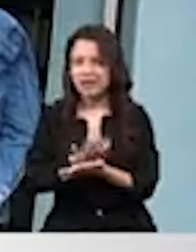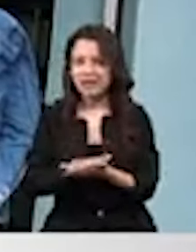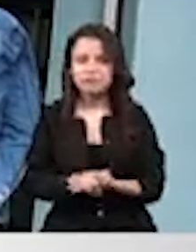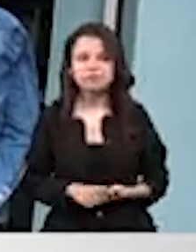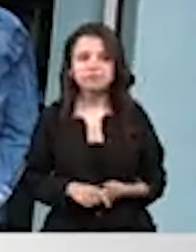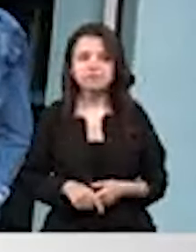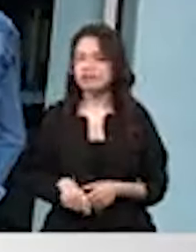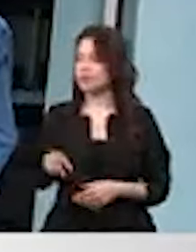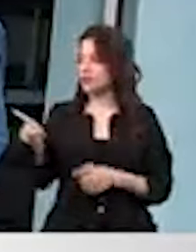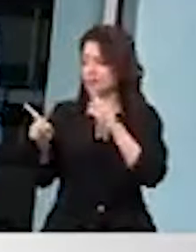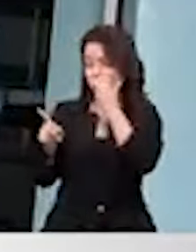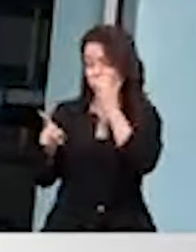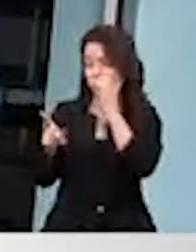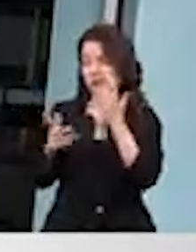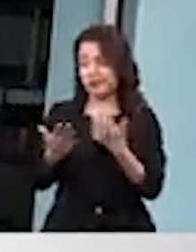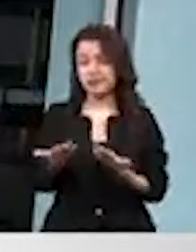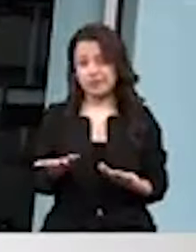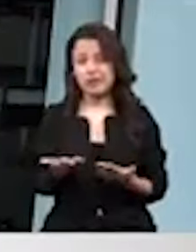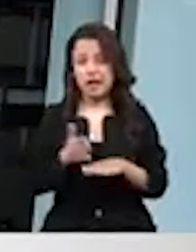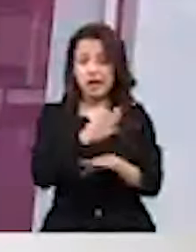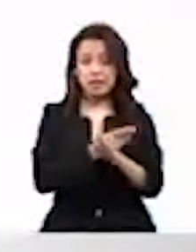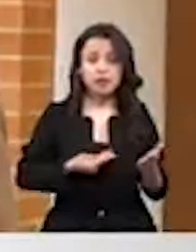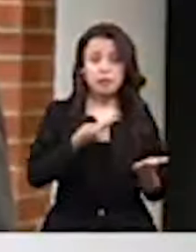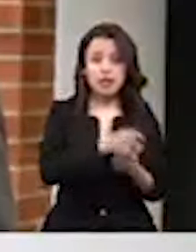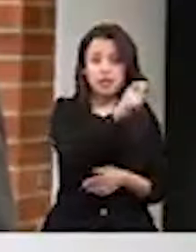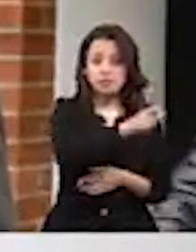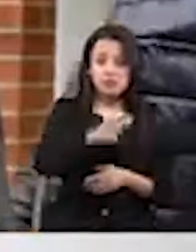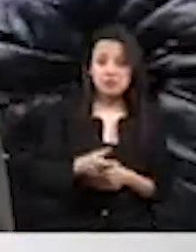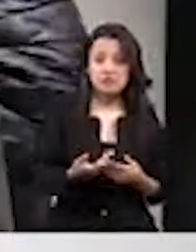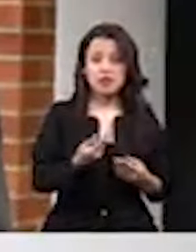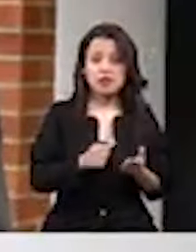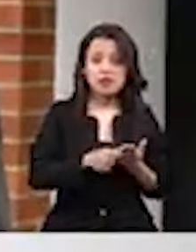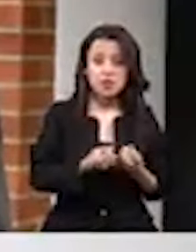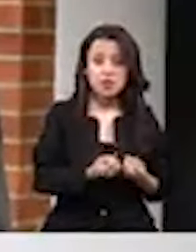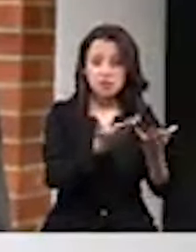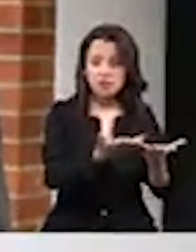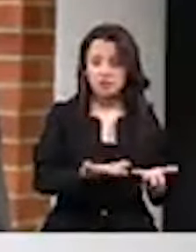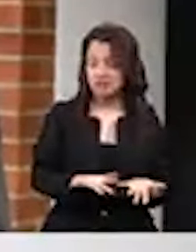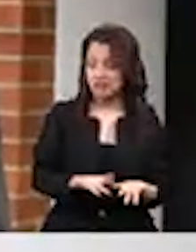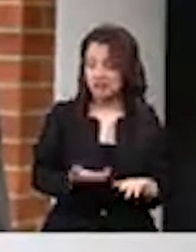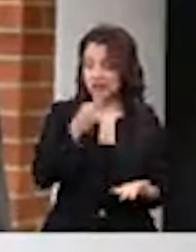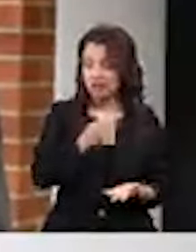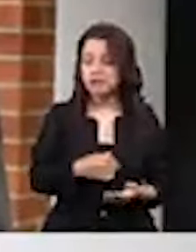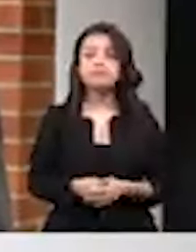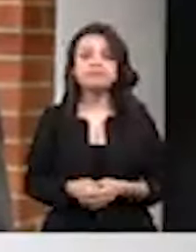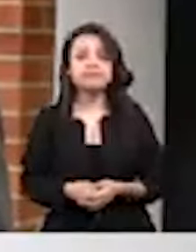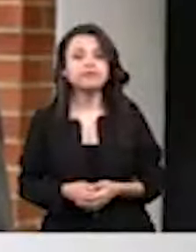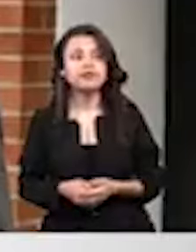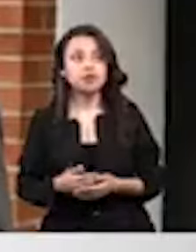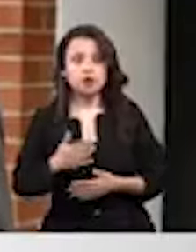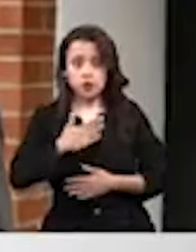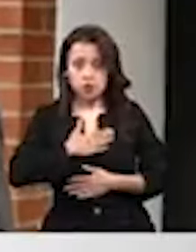datos personales a terceros, a otras personas? Sí, definitivamente. Yo creo que en este momento no todos estamos conscientes de lo importante